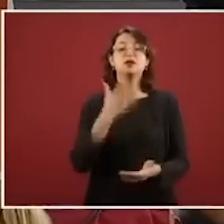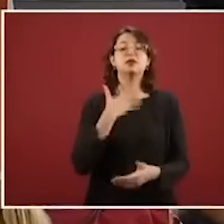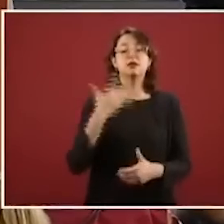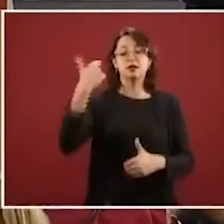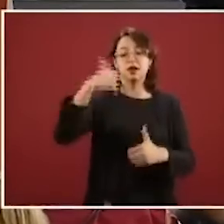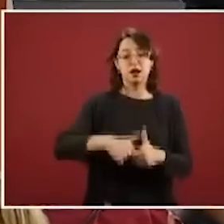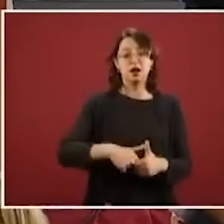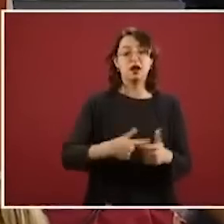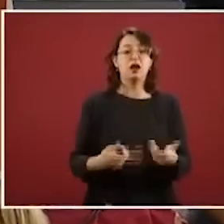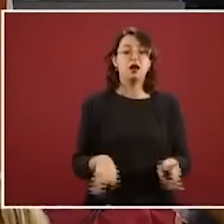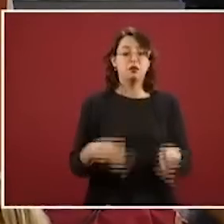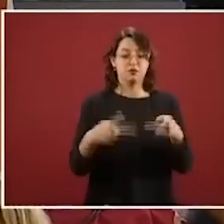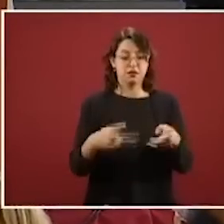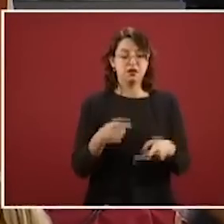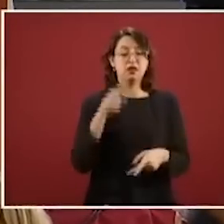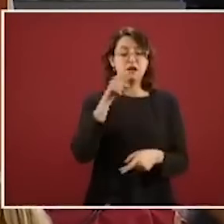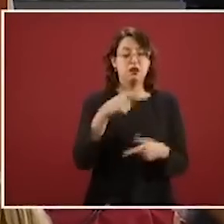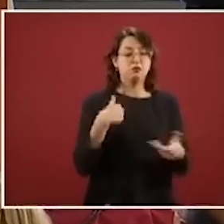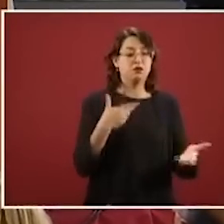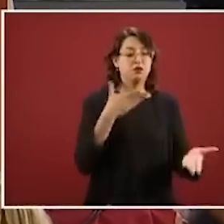292 denuncias fueron